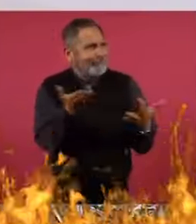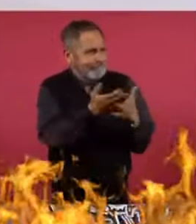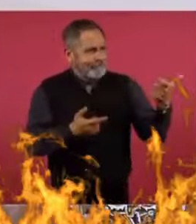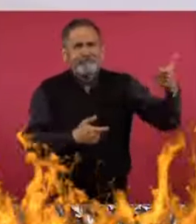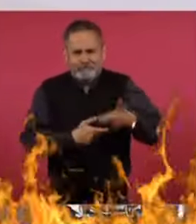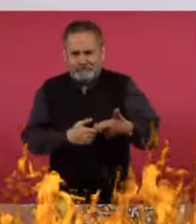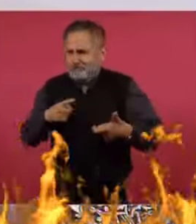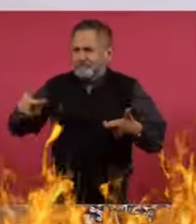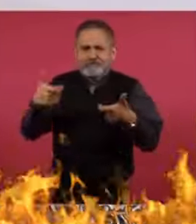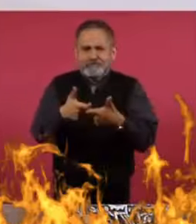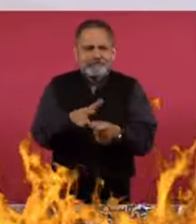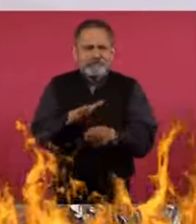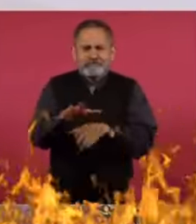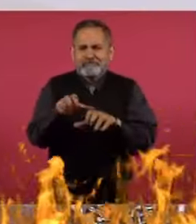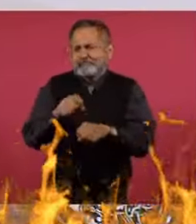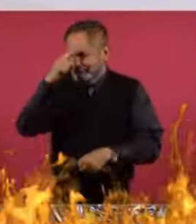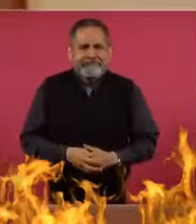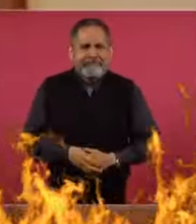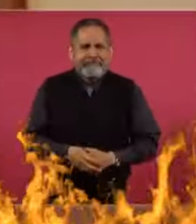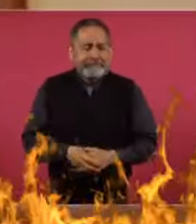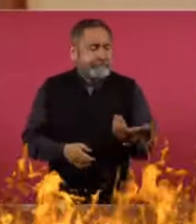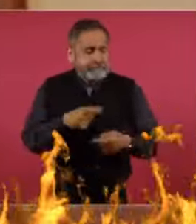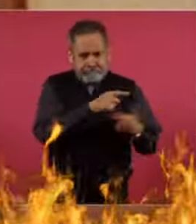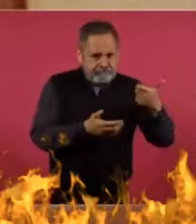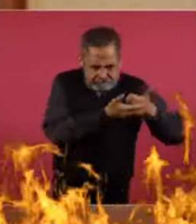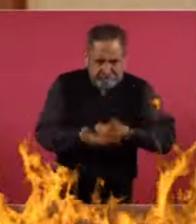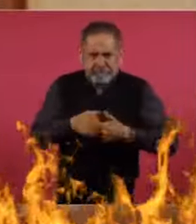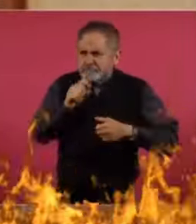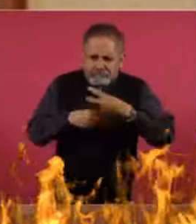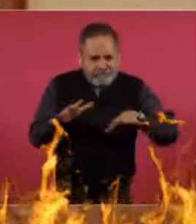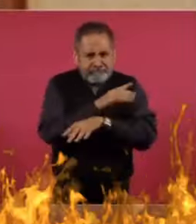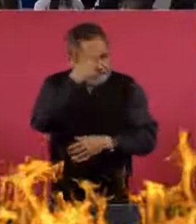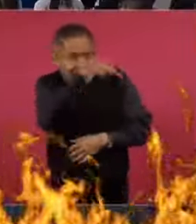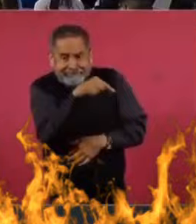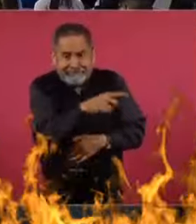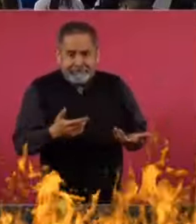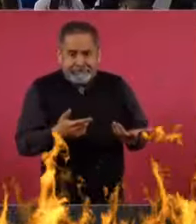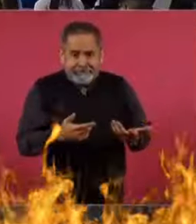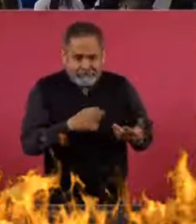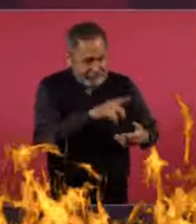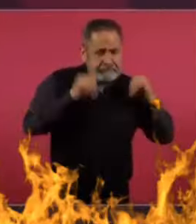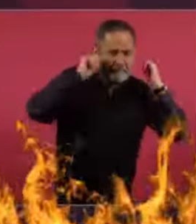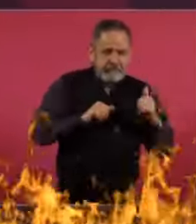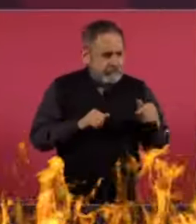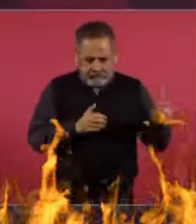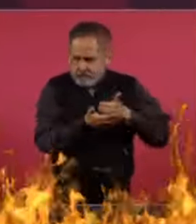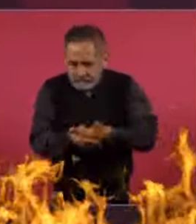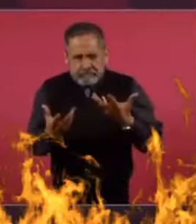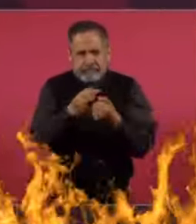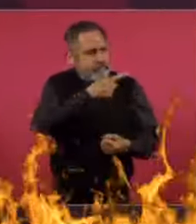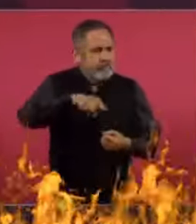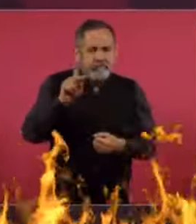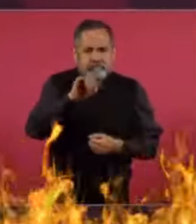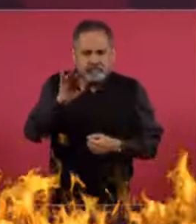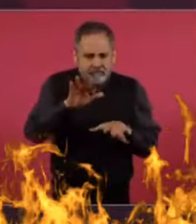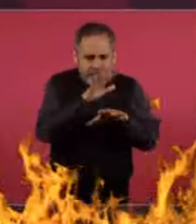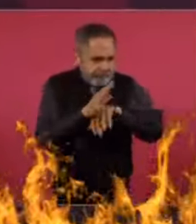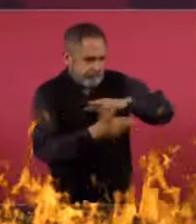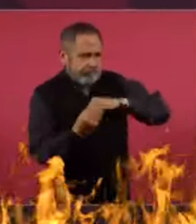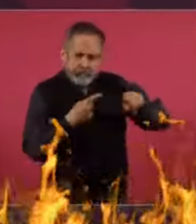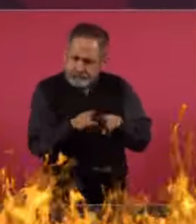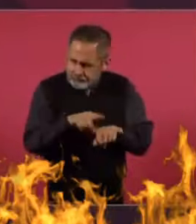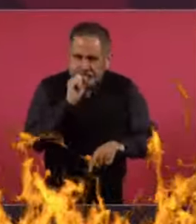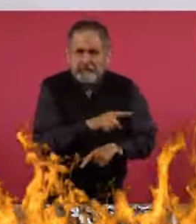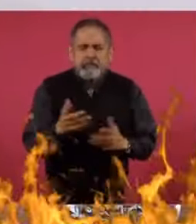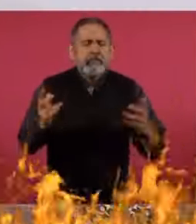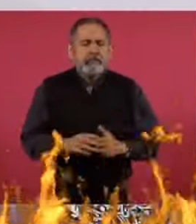fideicomisos. Y con eso alcanza. Que ellos ayuden, si es una reforma, para que mejore el Poder Judicial. Yo